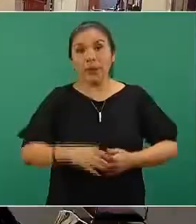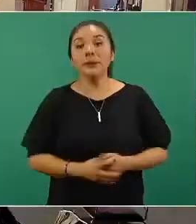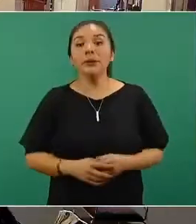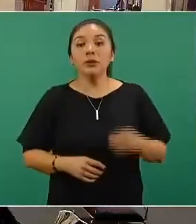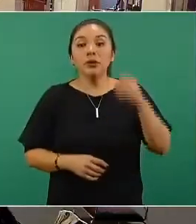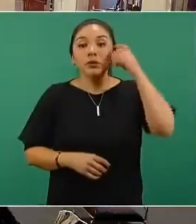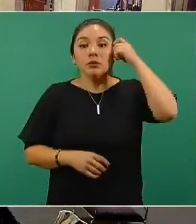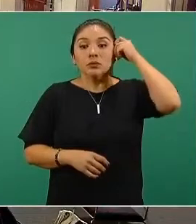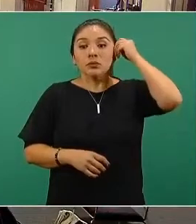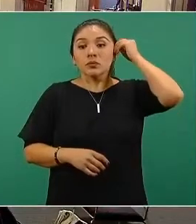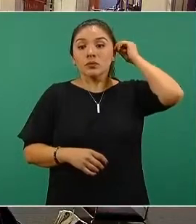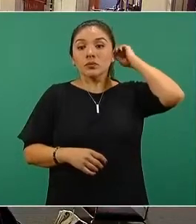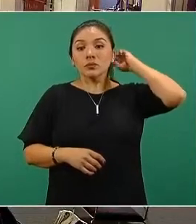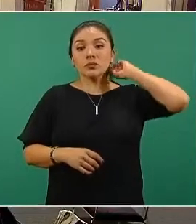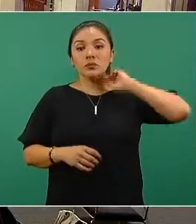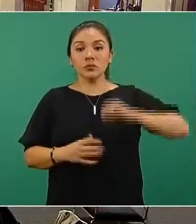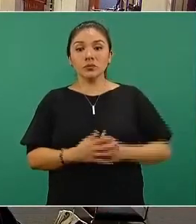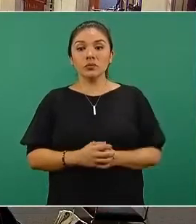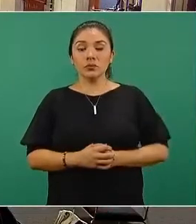favor.